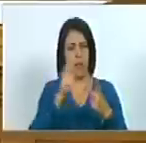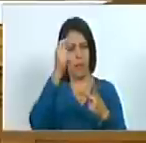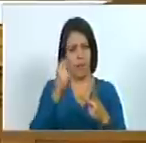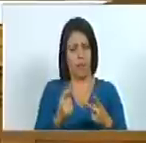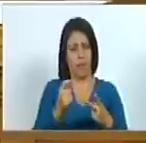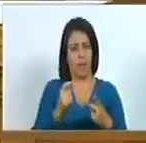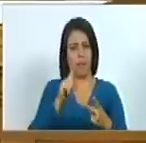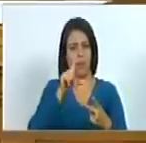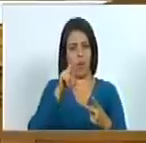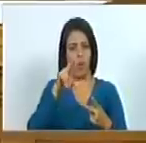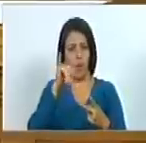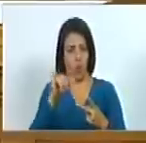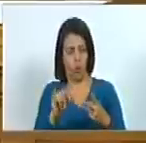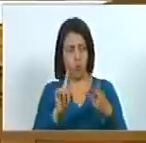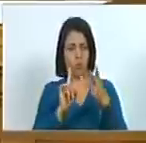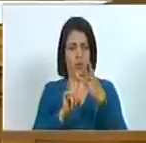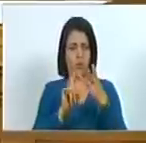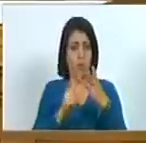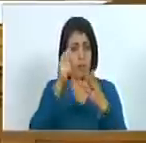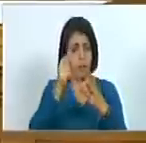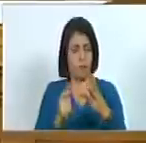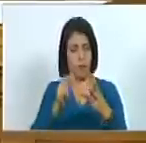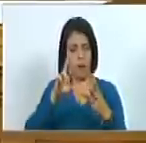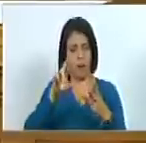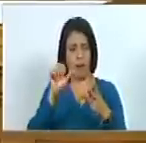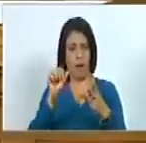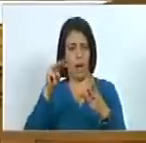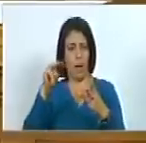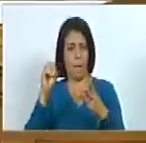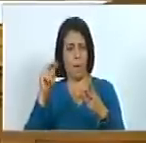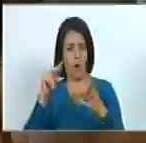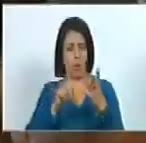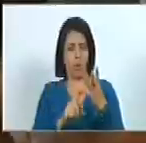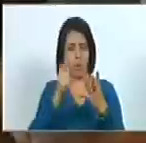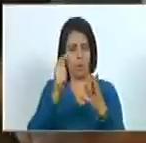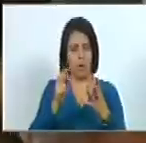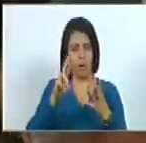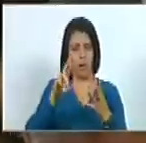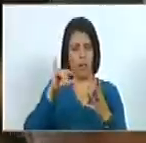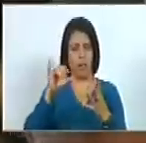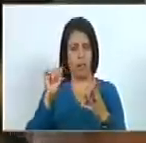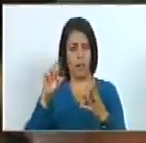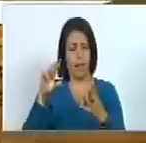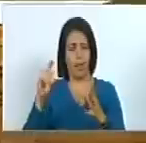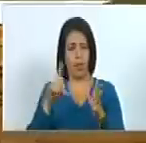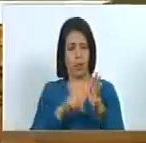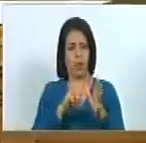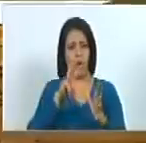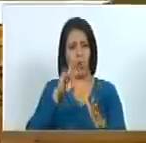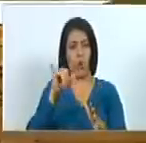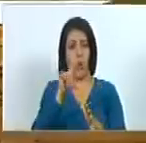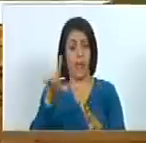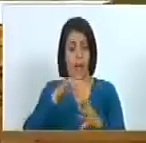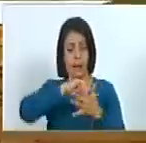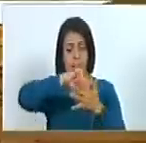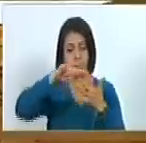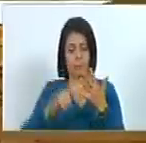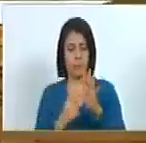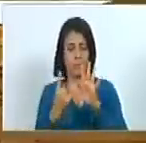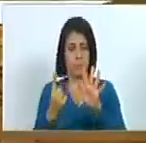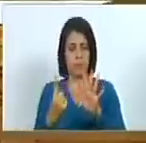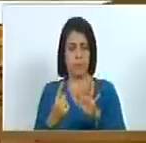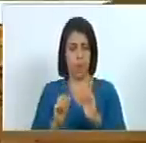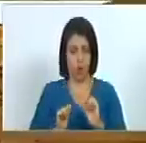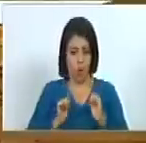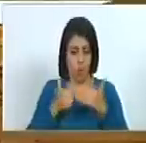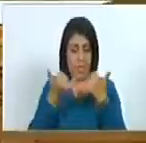la diputada Luz Coromoto Chacón, el diputado Ramón Lobo, el diputado Ricardo Molina y el diputado Will Rangel, para que